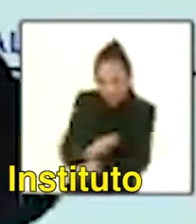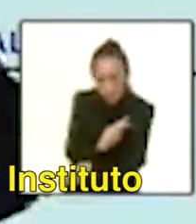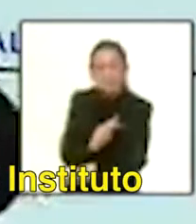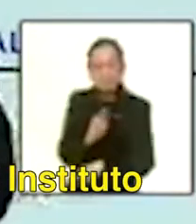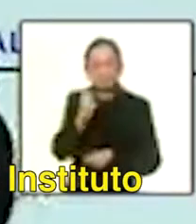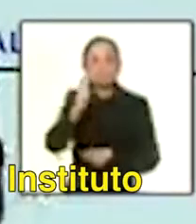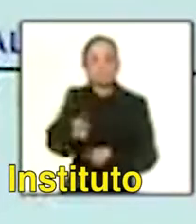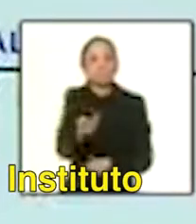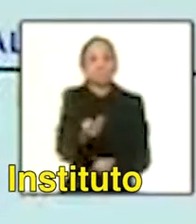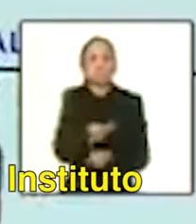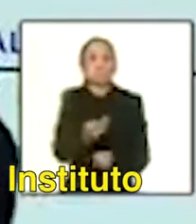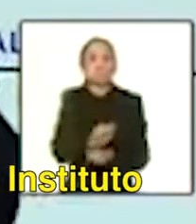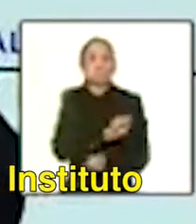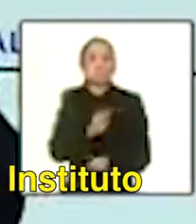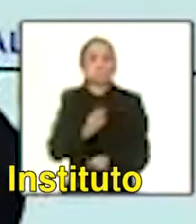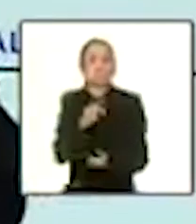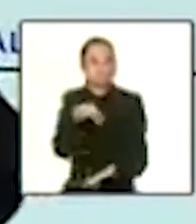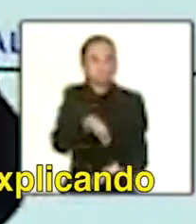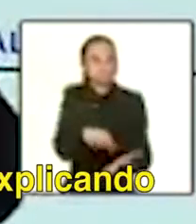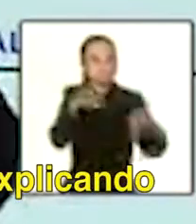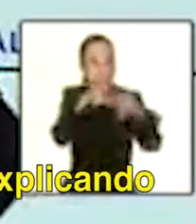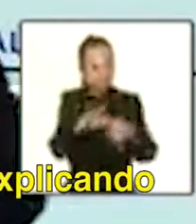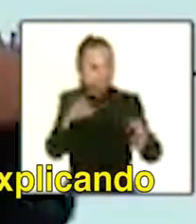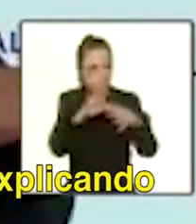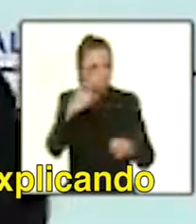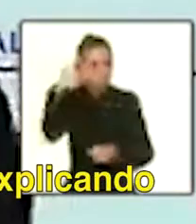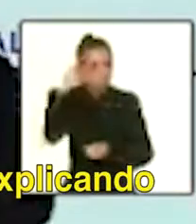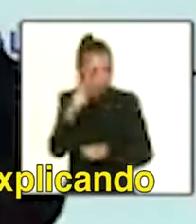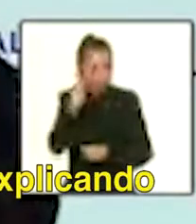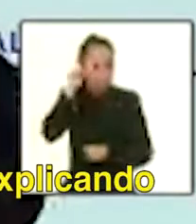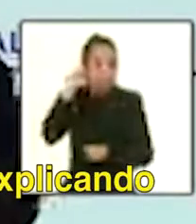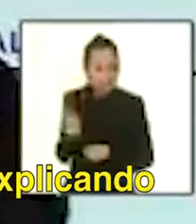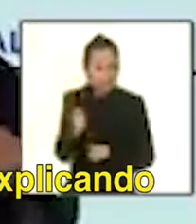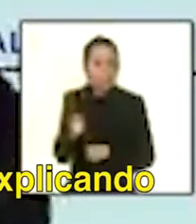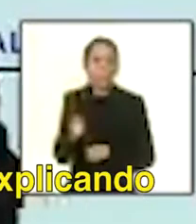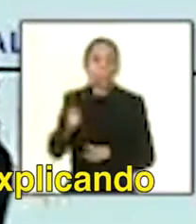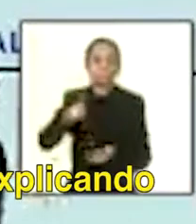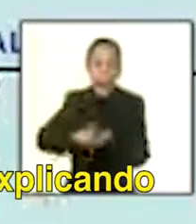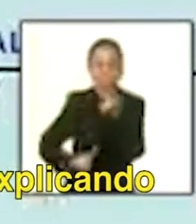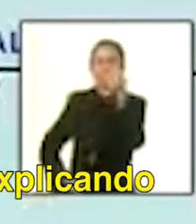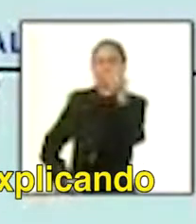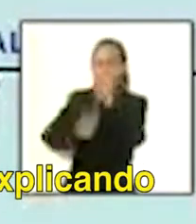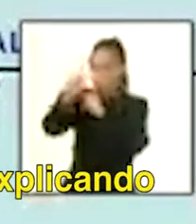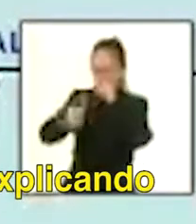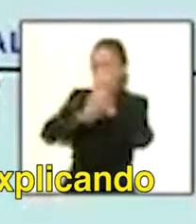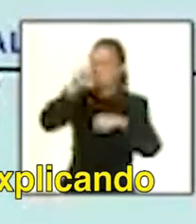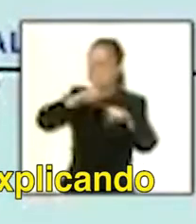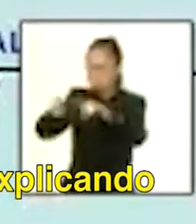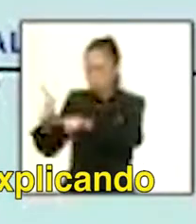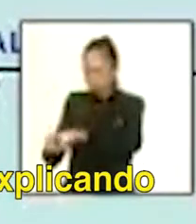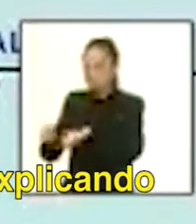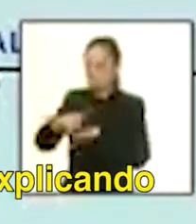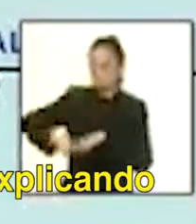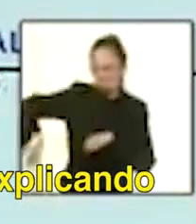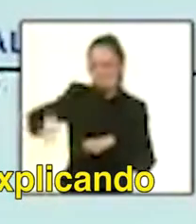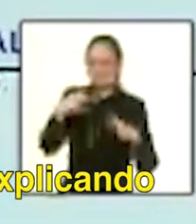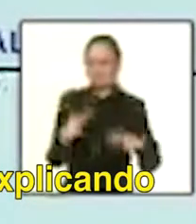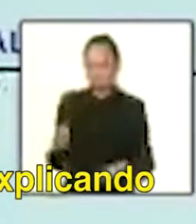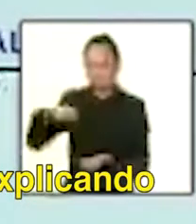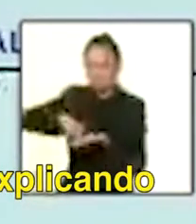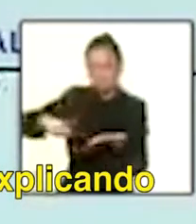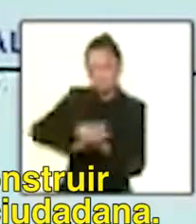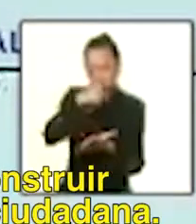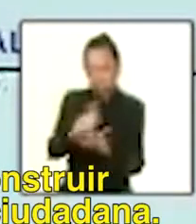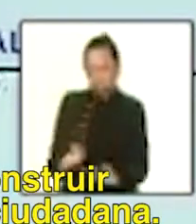el Instituto Politécnico Nacional. Sin embargo, a través de sus redes sociales, continuó explicando su propuesta de